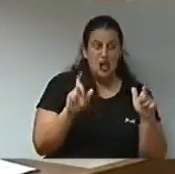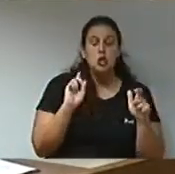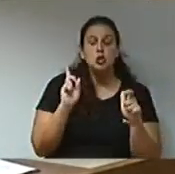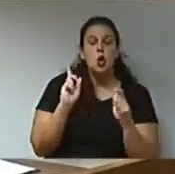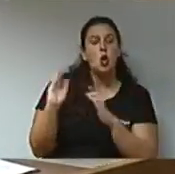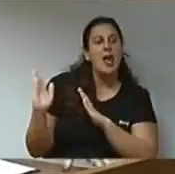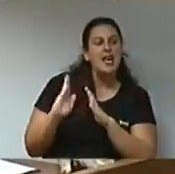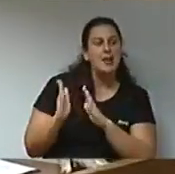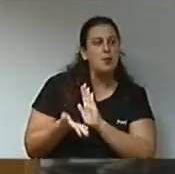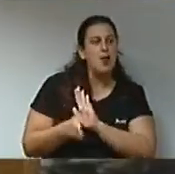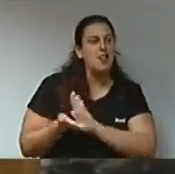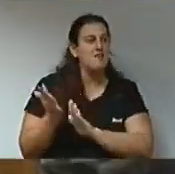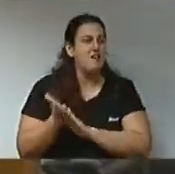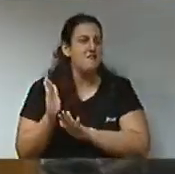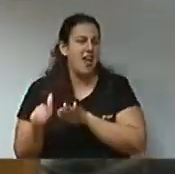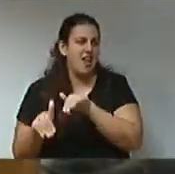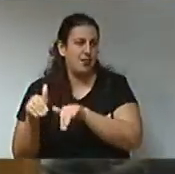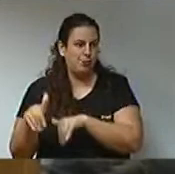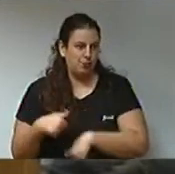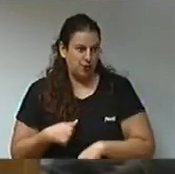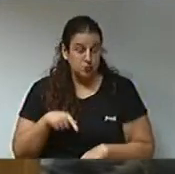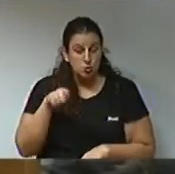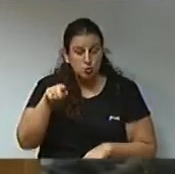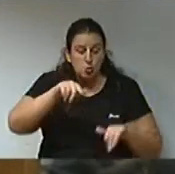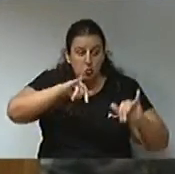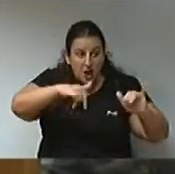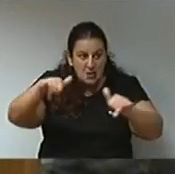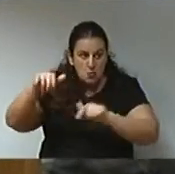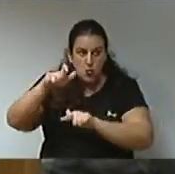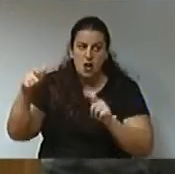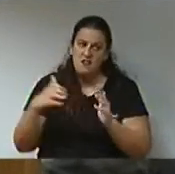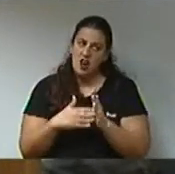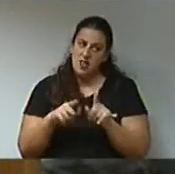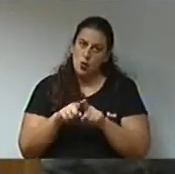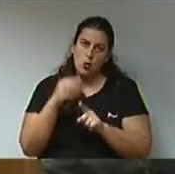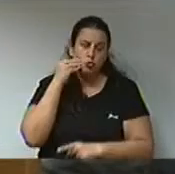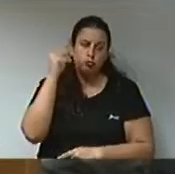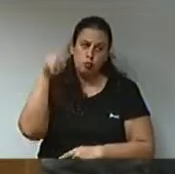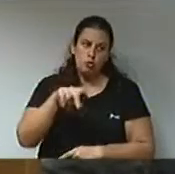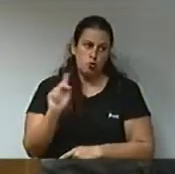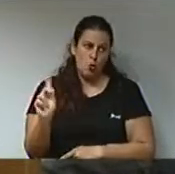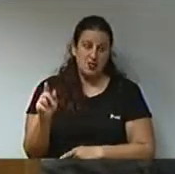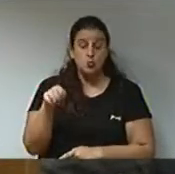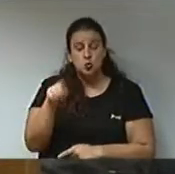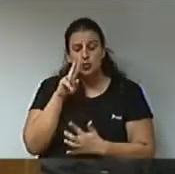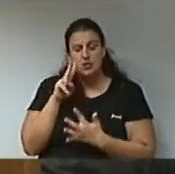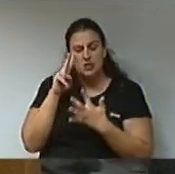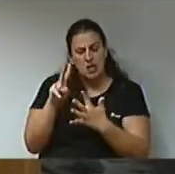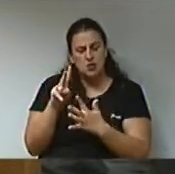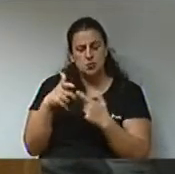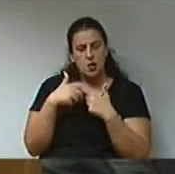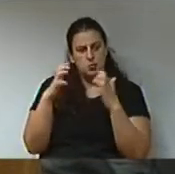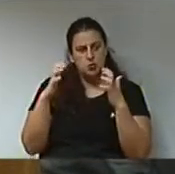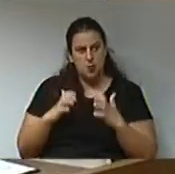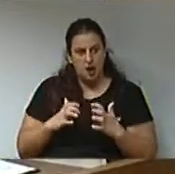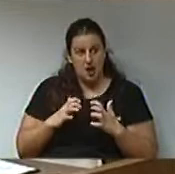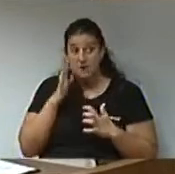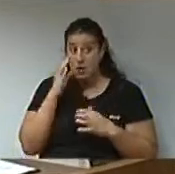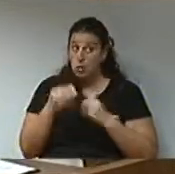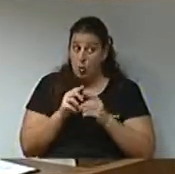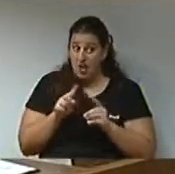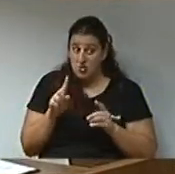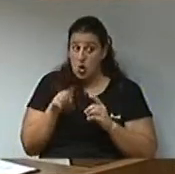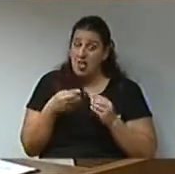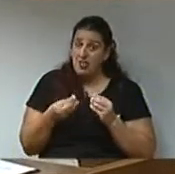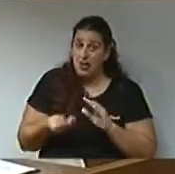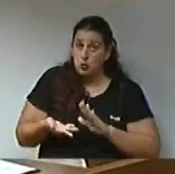ustedes? No tome a los valencianos por tontos. Ha tenido usted 7 años para bajar los impuestos y no lo ha hecho. Todo lo contrario, los ha subido. ¿Quiere decirme